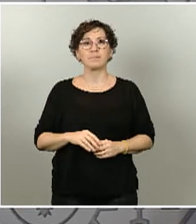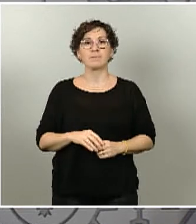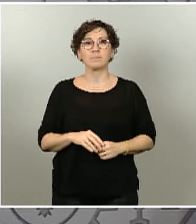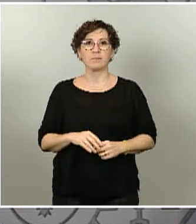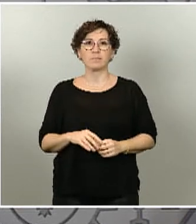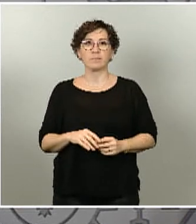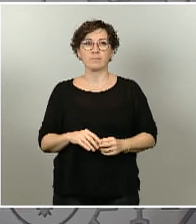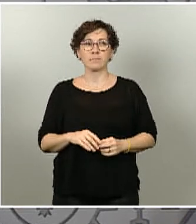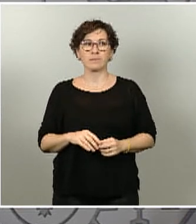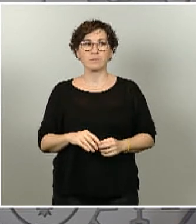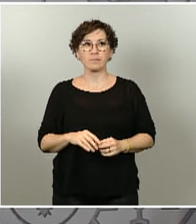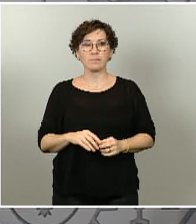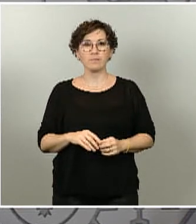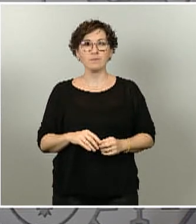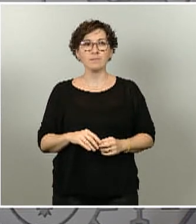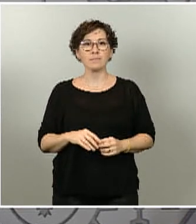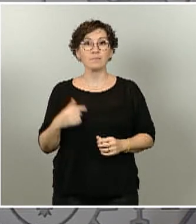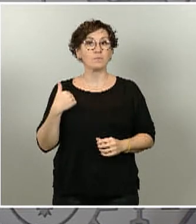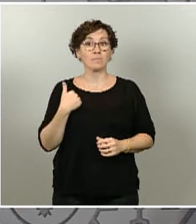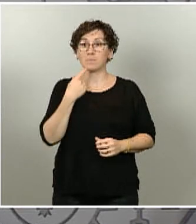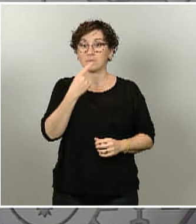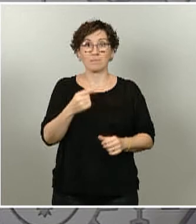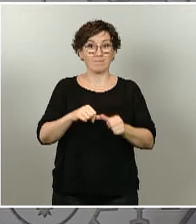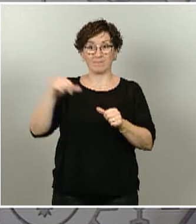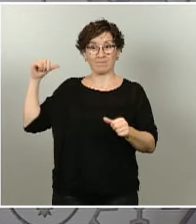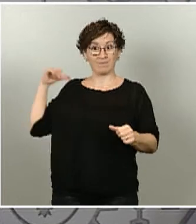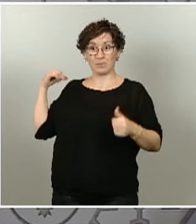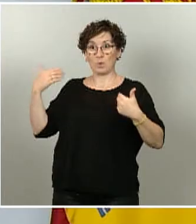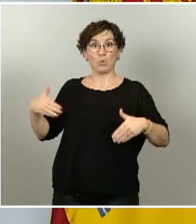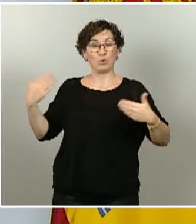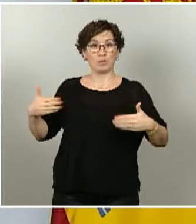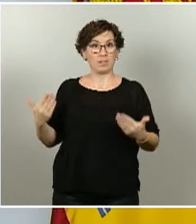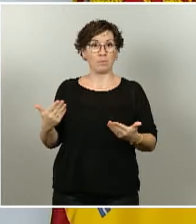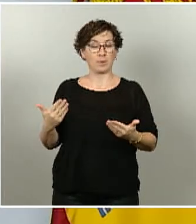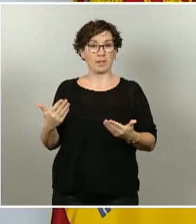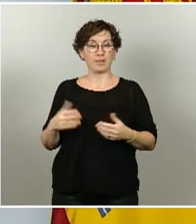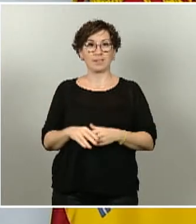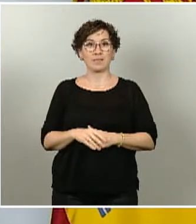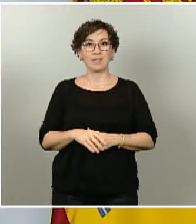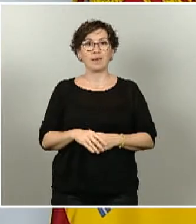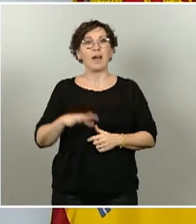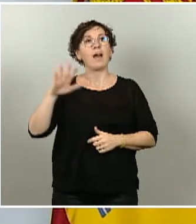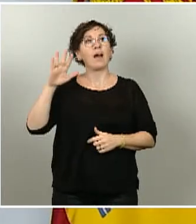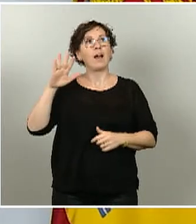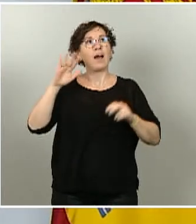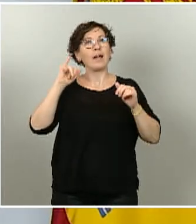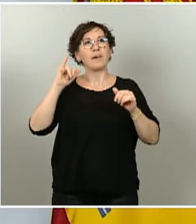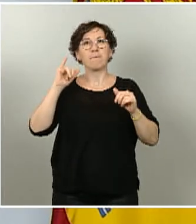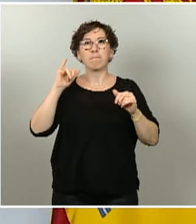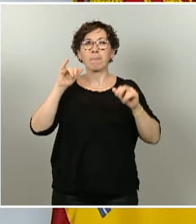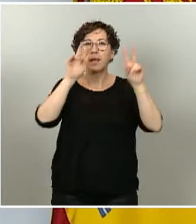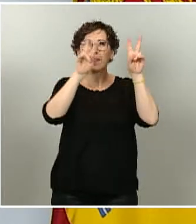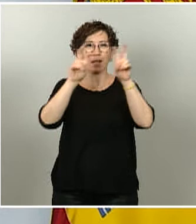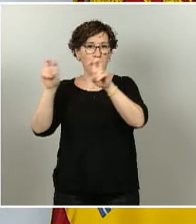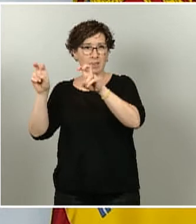lo que siempre he dicho, chascarrillos mal traídos aparte, que hay distintas cuestiones en las que el conjunto de la comunidad científica está